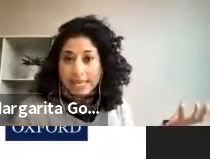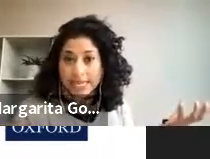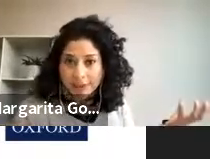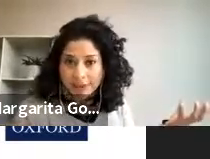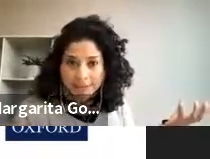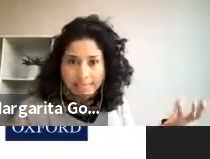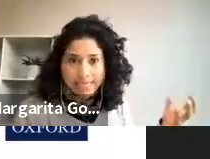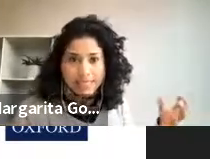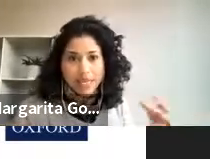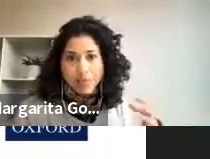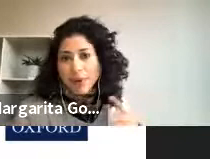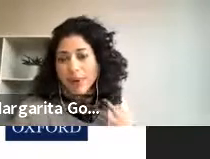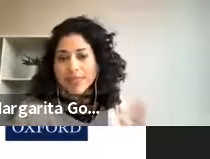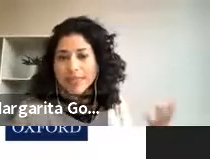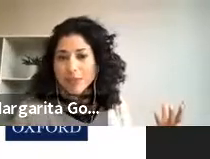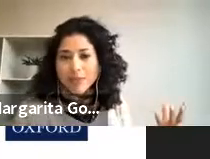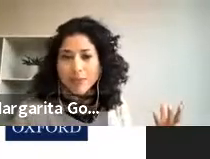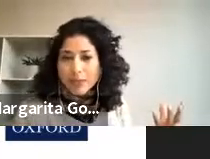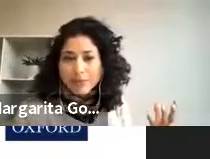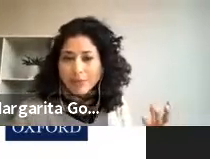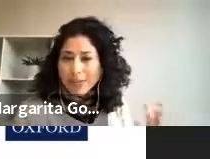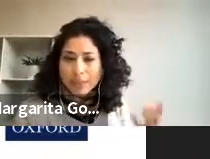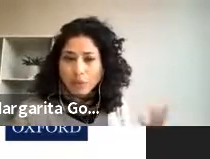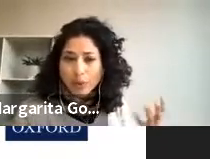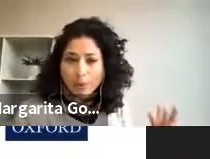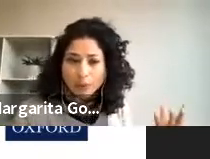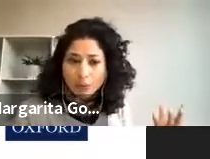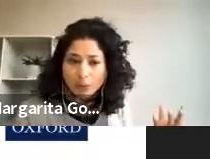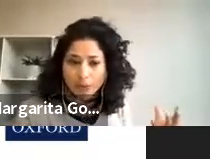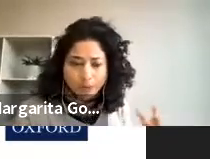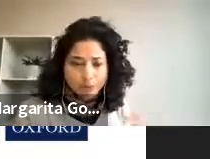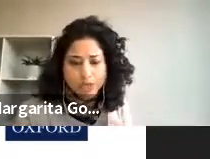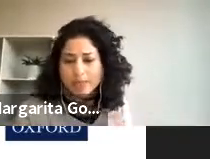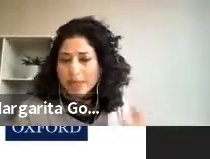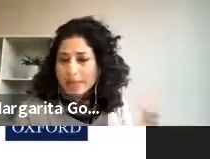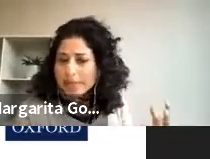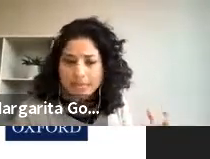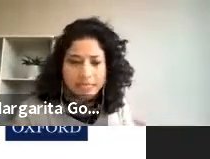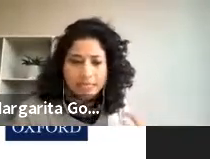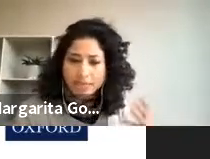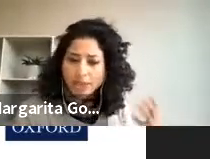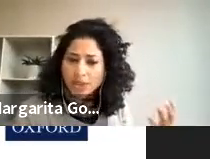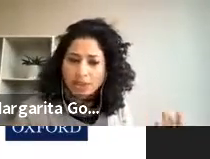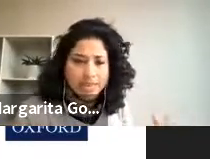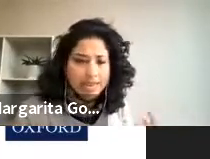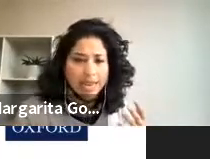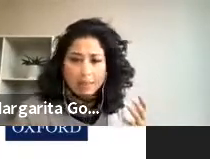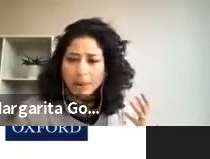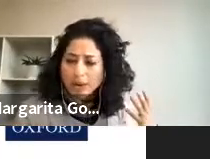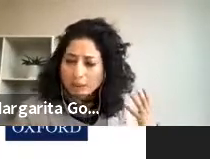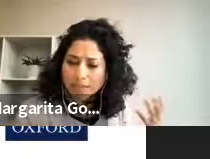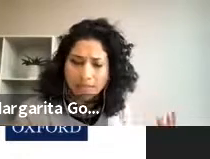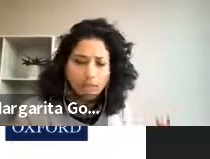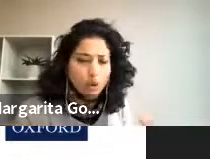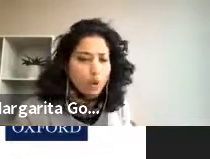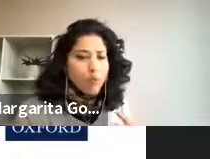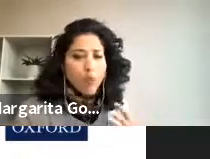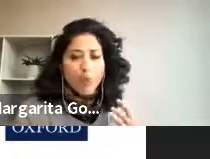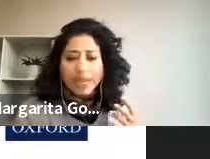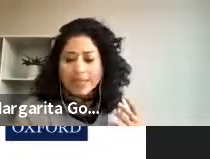diferentes y el primero es estamos enfrentando problemas complejos temas de transición de energía cambio climático